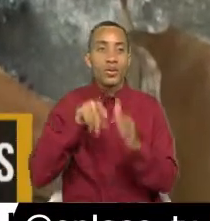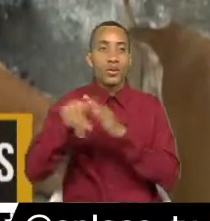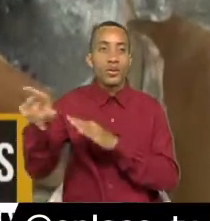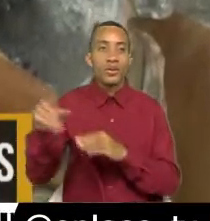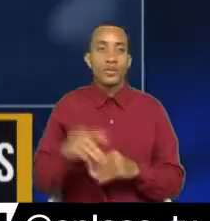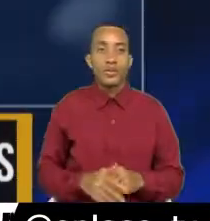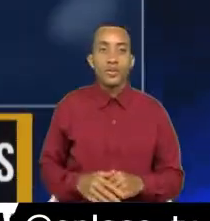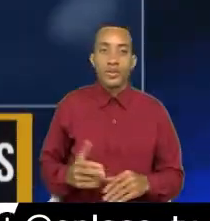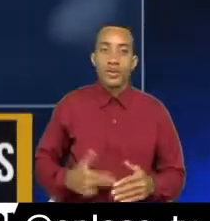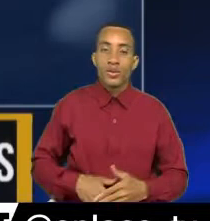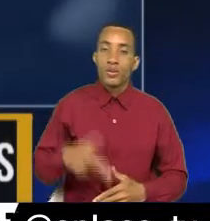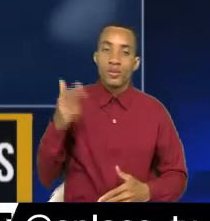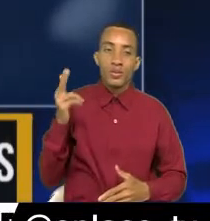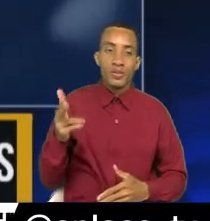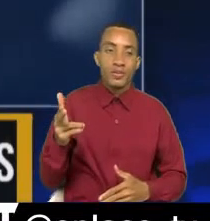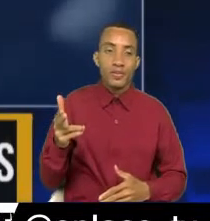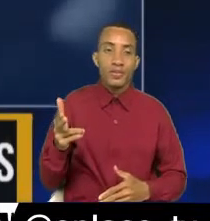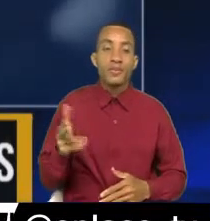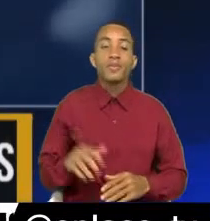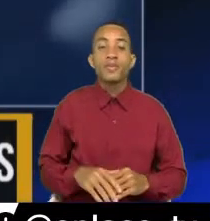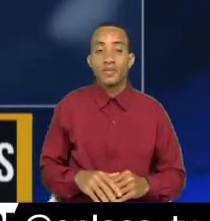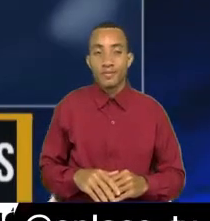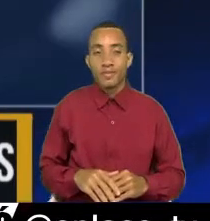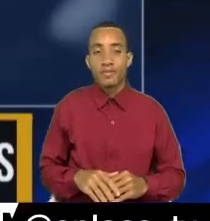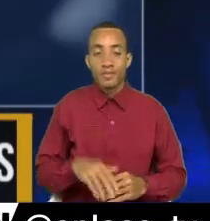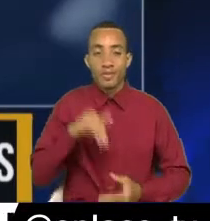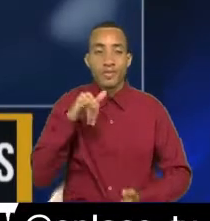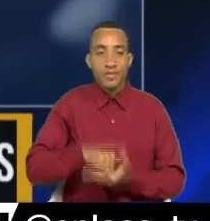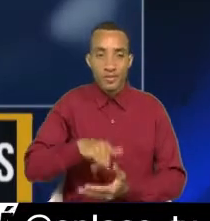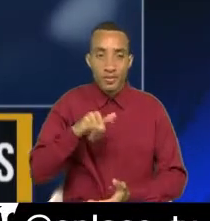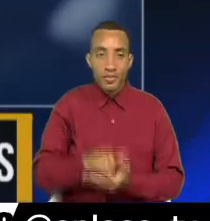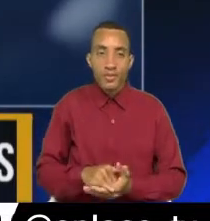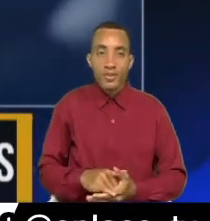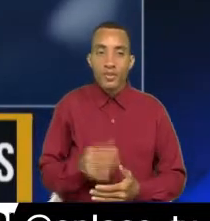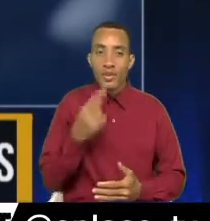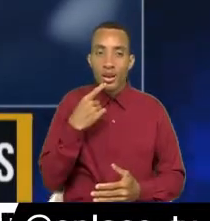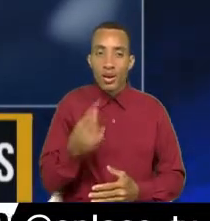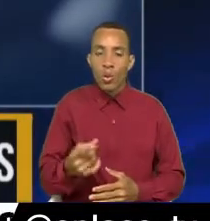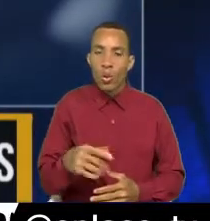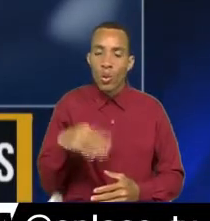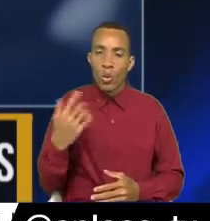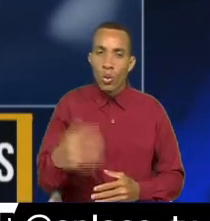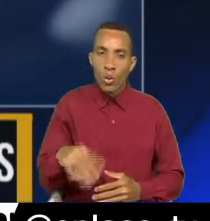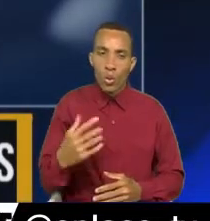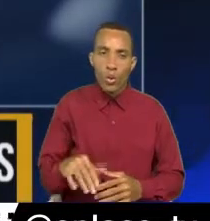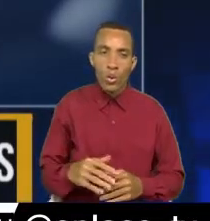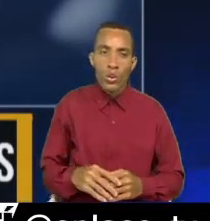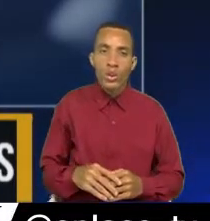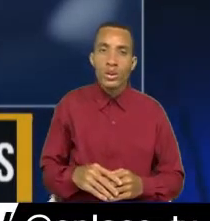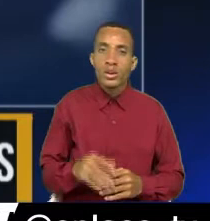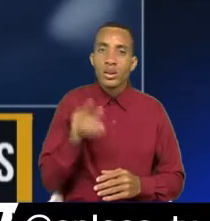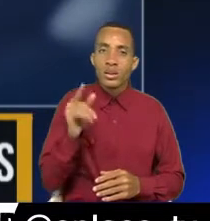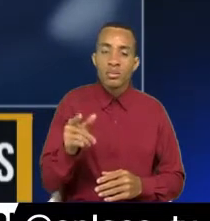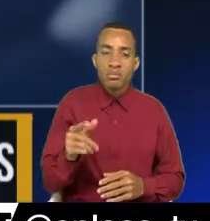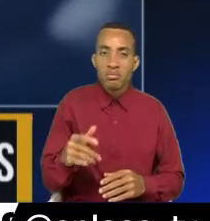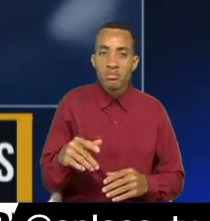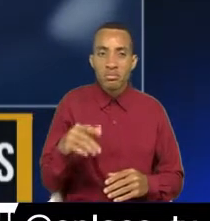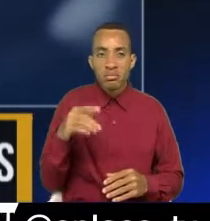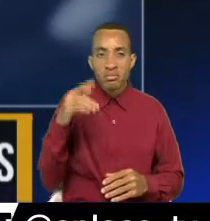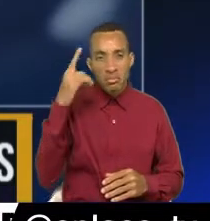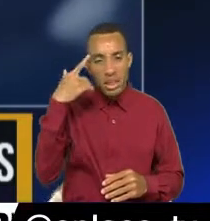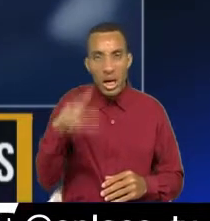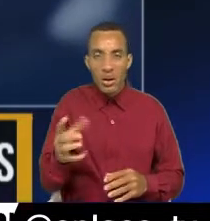iban armados. Con un revólver, yo en el momento el vidrio como no se desprendió totalmente, pensé que era una federada, o cuando